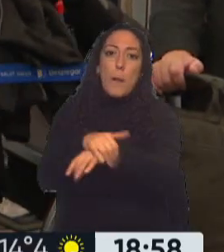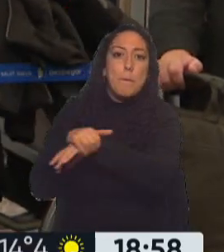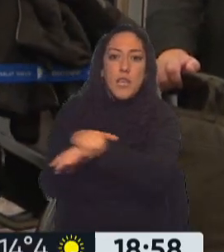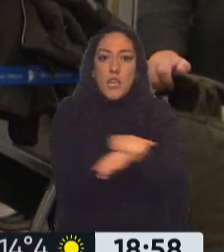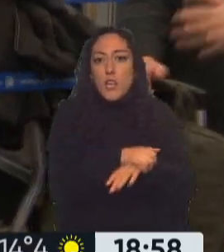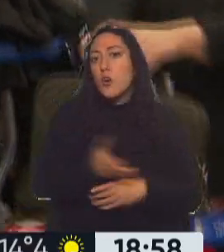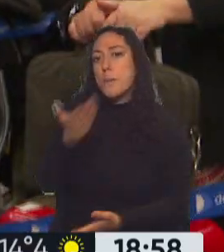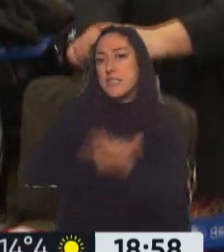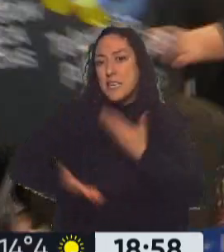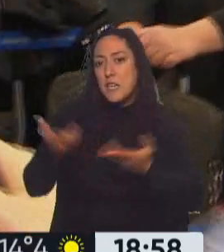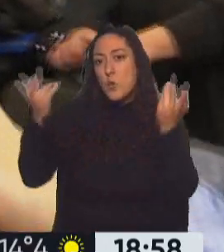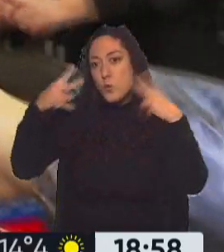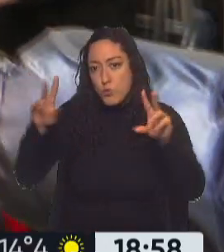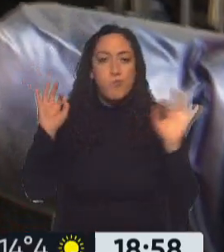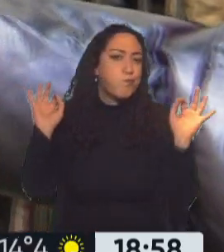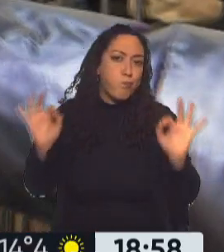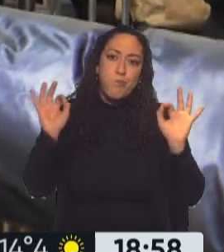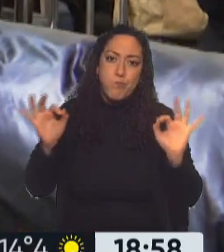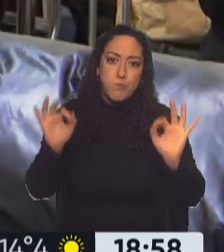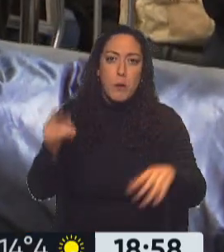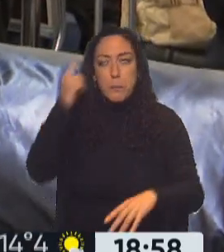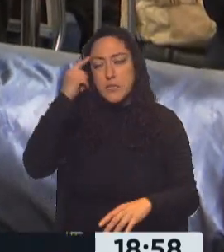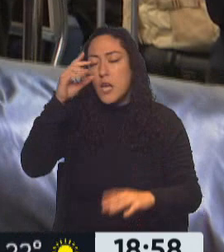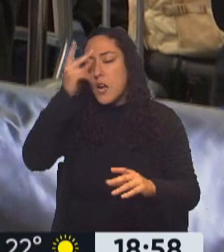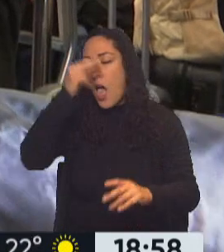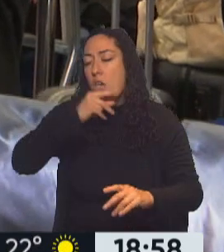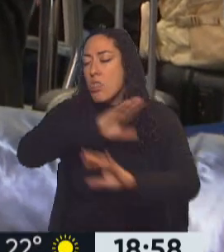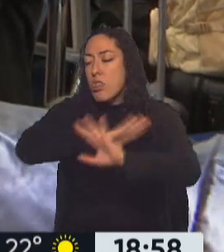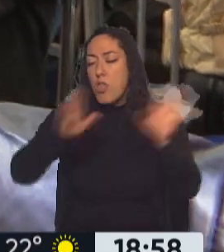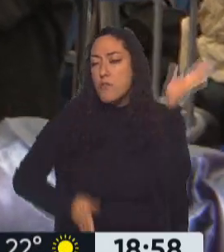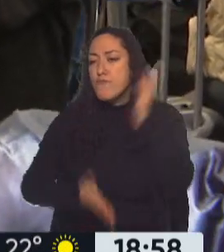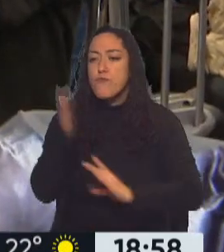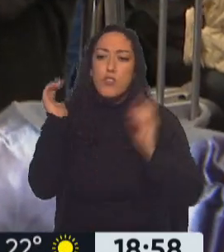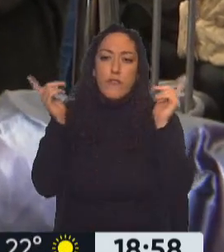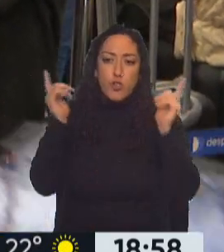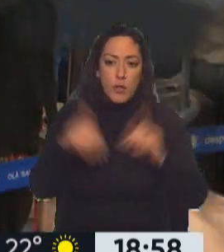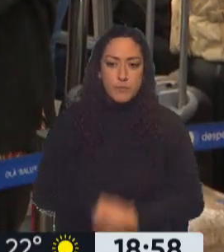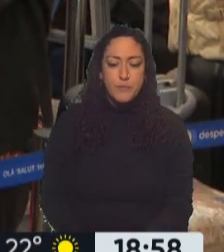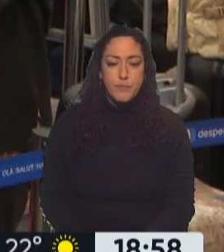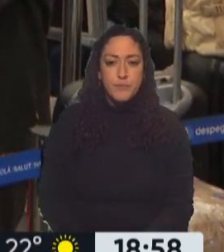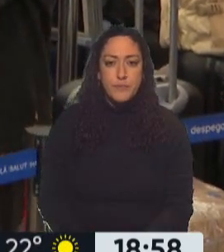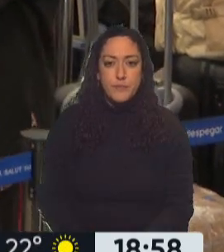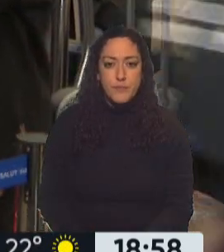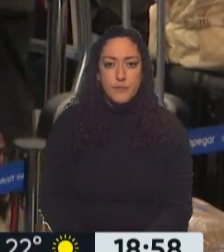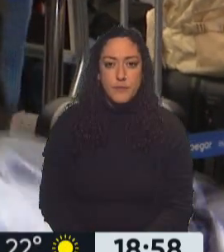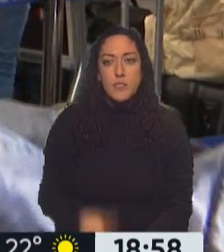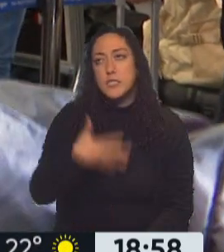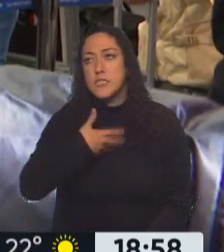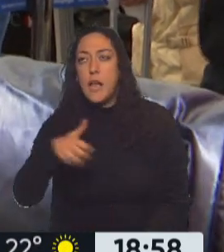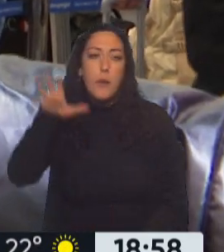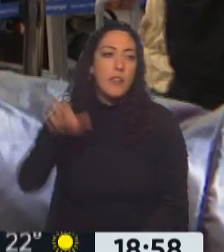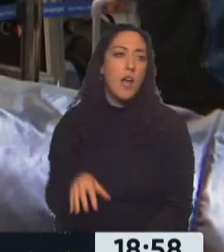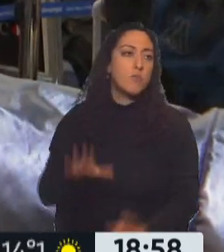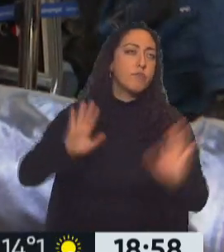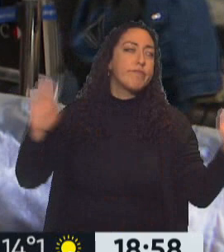Entonces contratar las excursiones. Tenemos todo, sí, no pensar nada, la idea es no pensar, así que ir y desligarse de todo. Te lleven y te traigan. Sí, ni